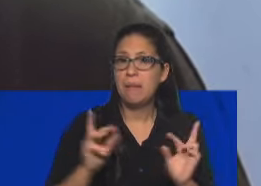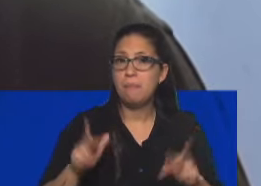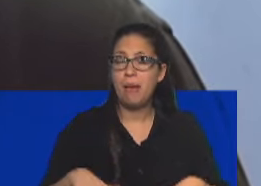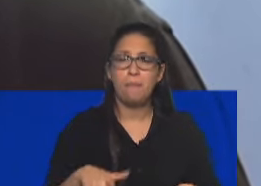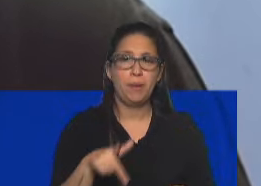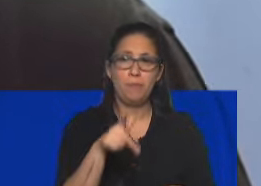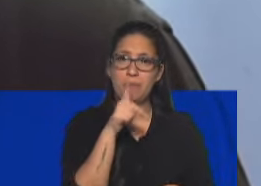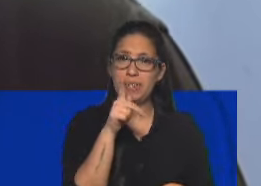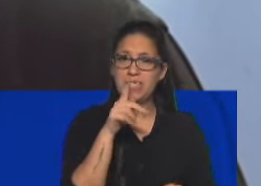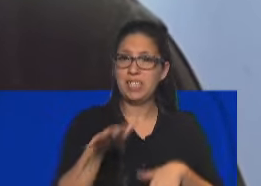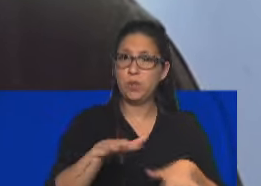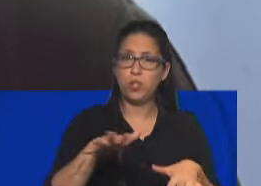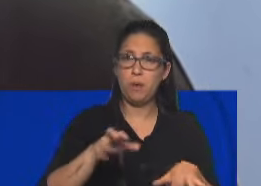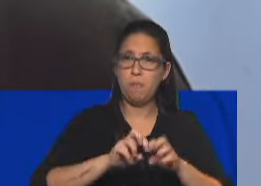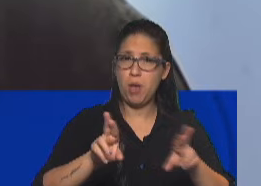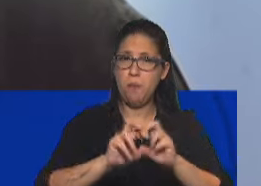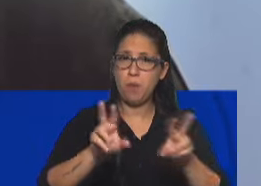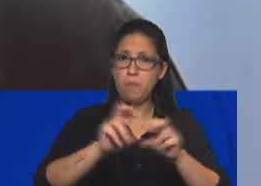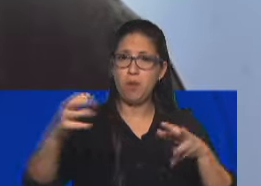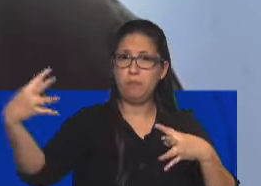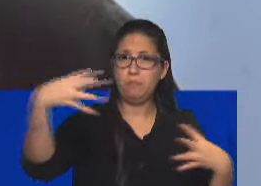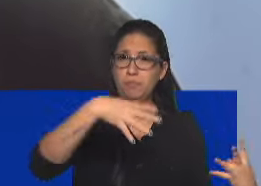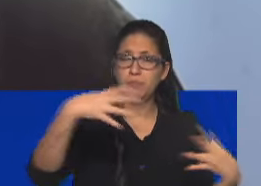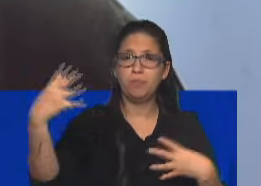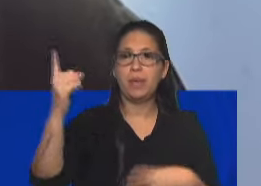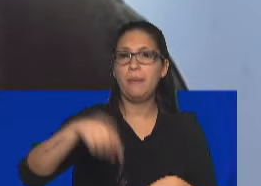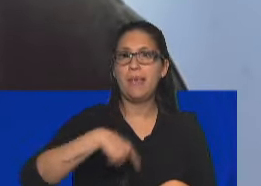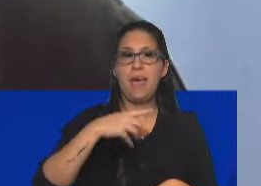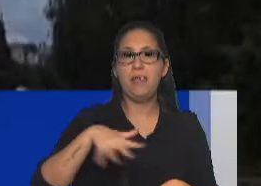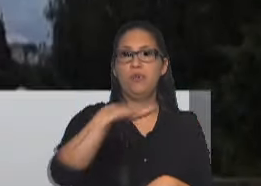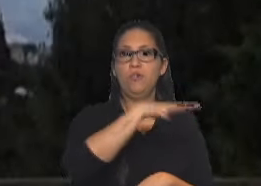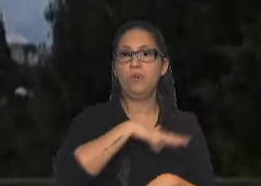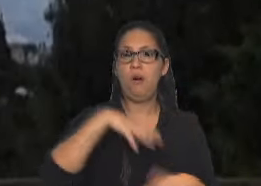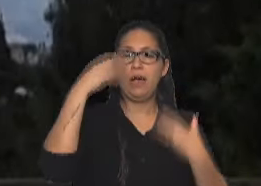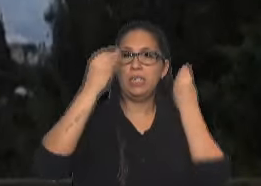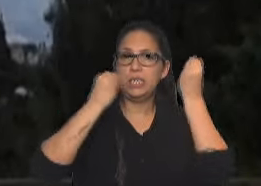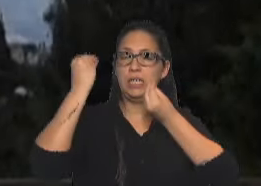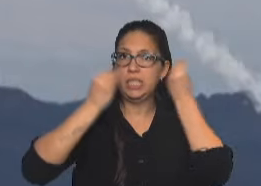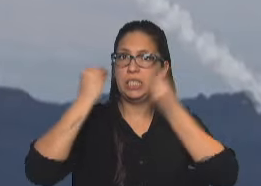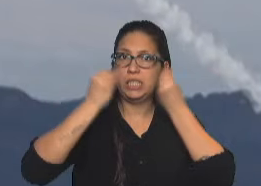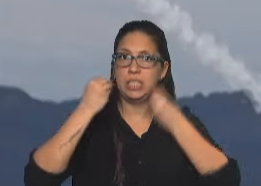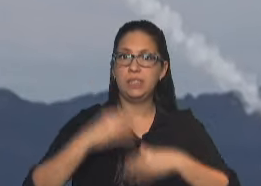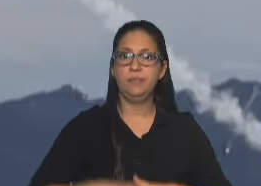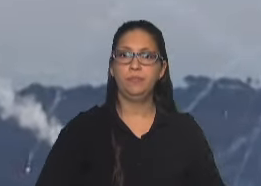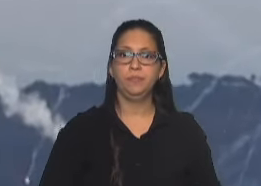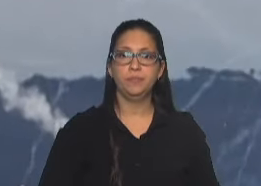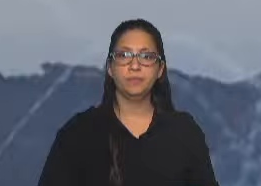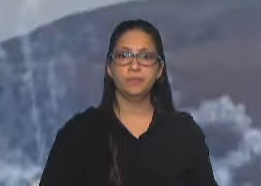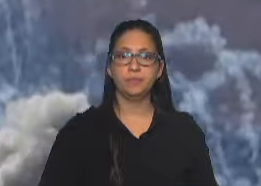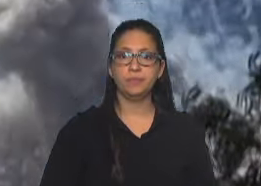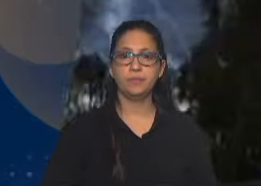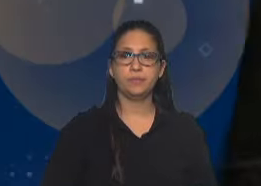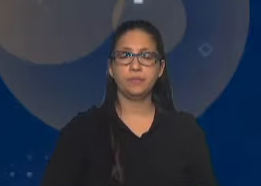situación va a agravándose y esto va generando preocupación también en distintos actores regionales y globales.